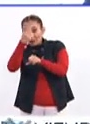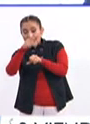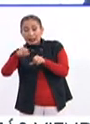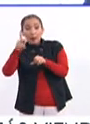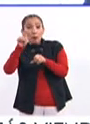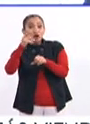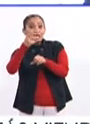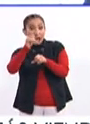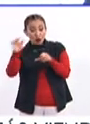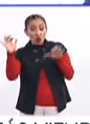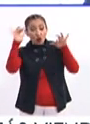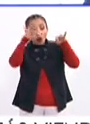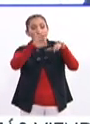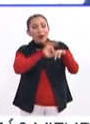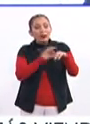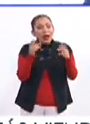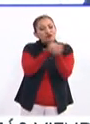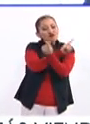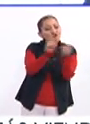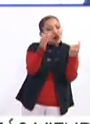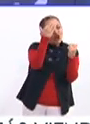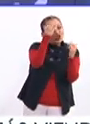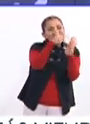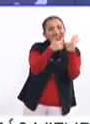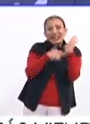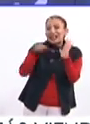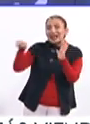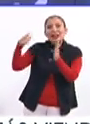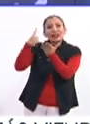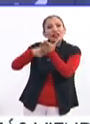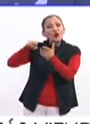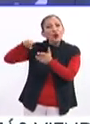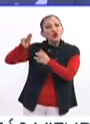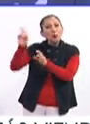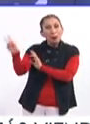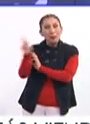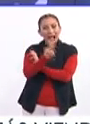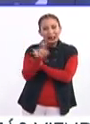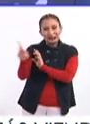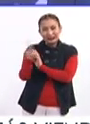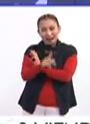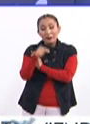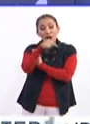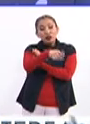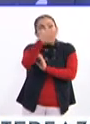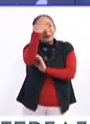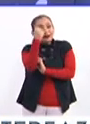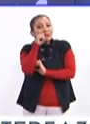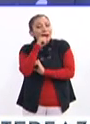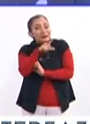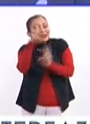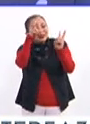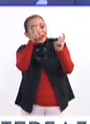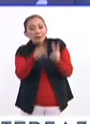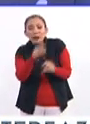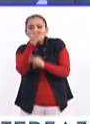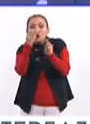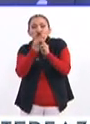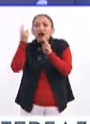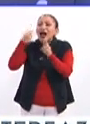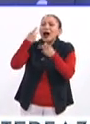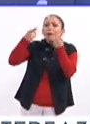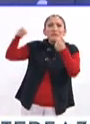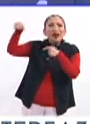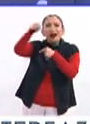y posgrado incluso puedan interactuar, conocer las reglas del juego en Naciones Unidas, pero más que ello puedan aprender los temas globales